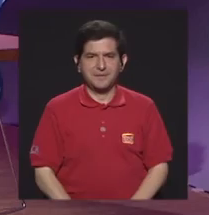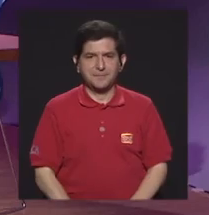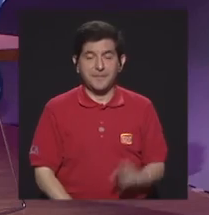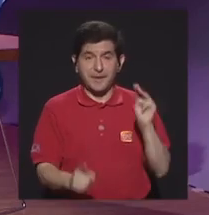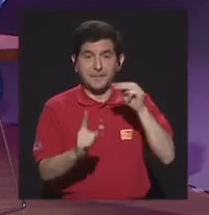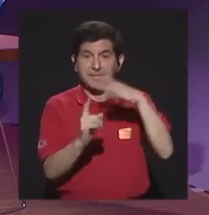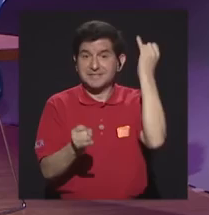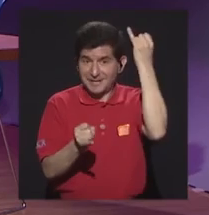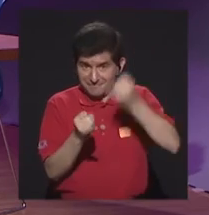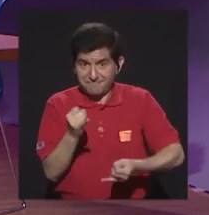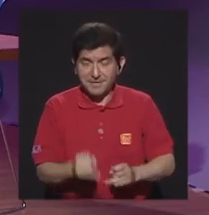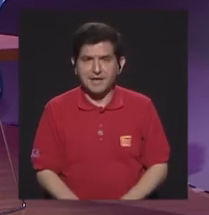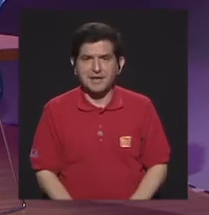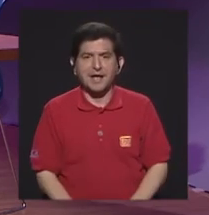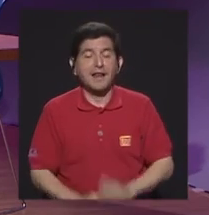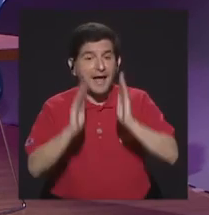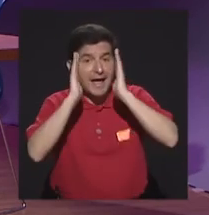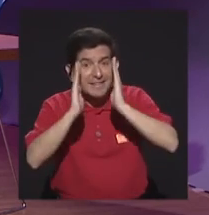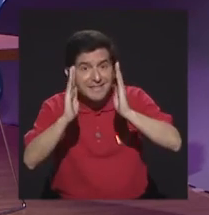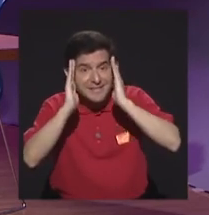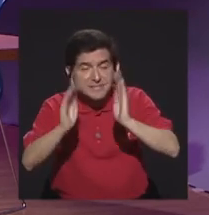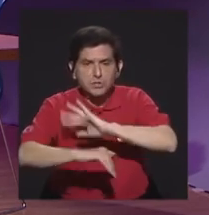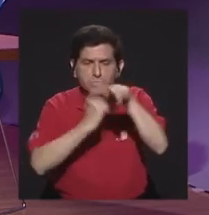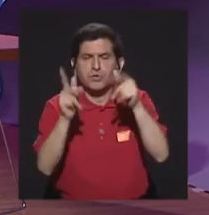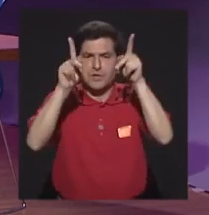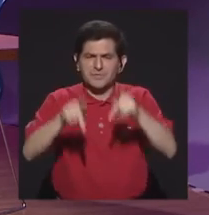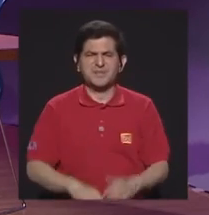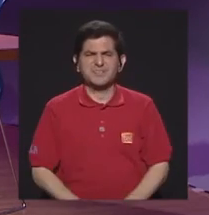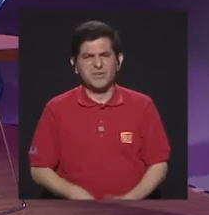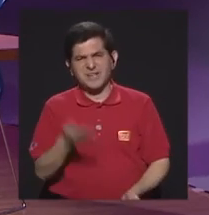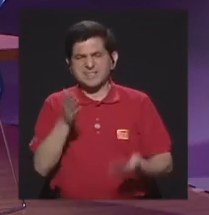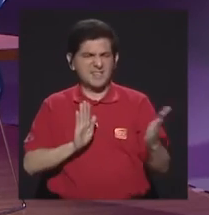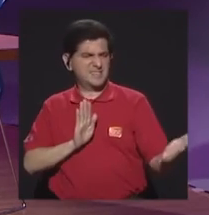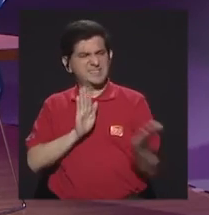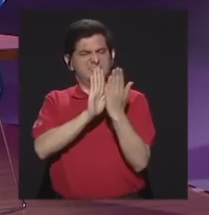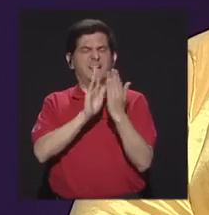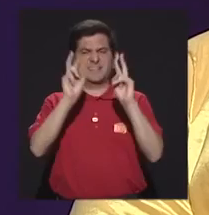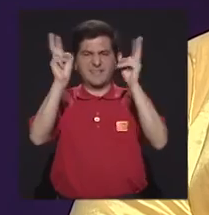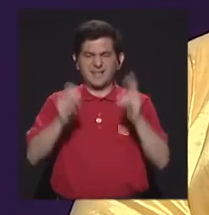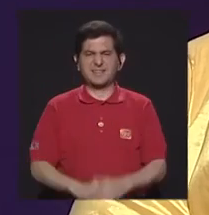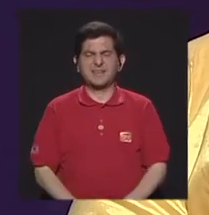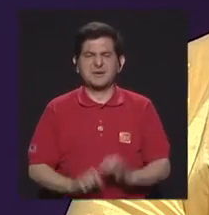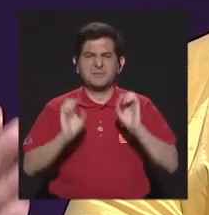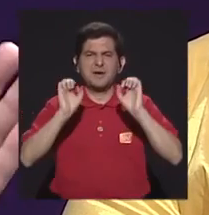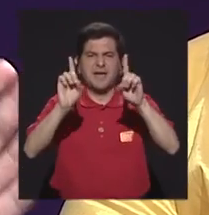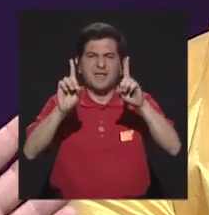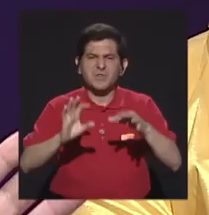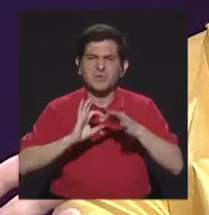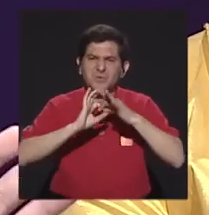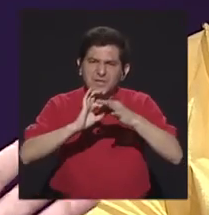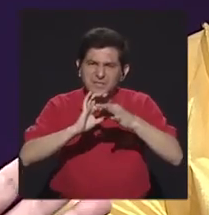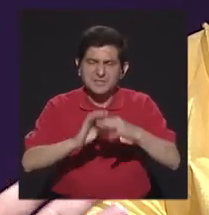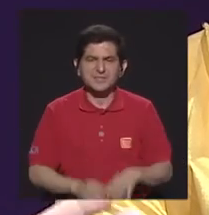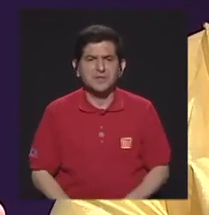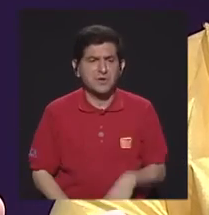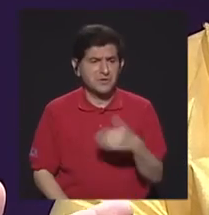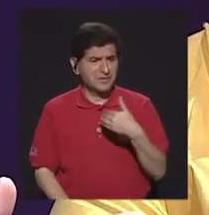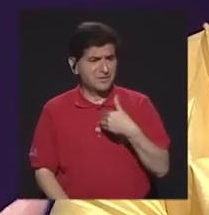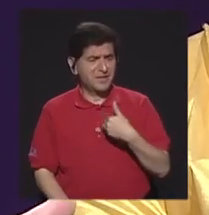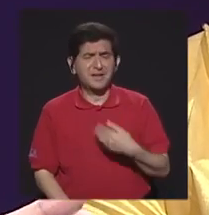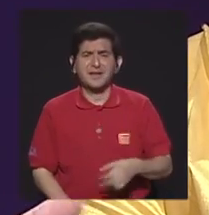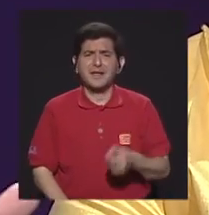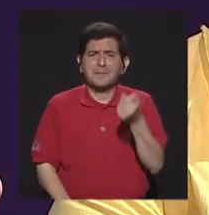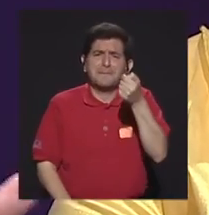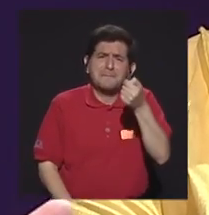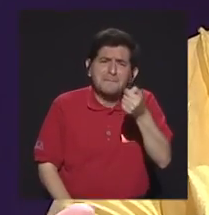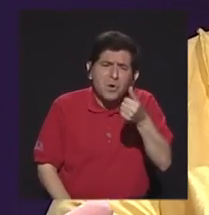mensaje final, justamente, que nos escuchen. Todas estas personas que tienen resistencias en tema de la educación para la sexualidad, es solamente que tengan esa pequeña